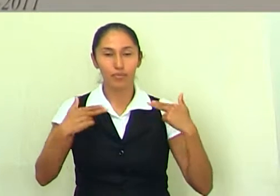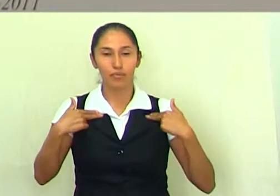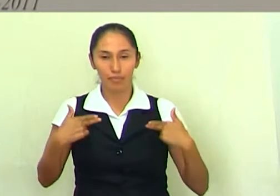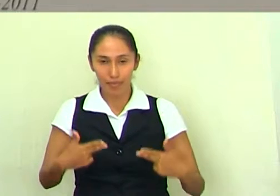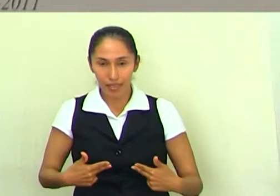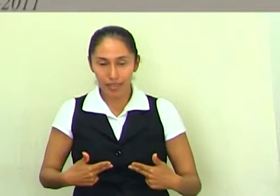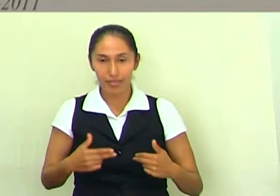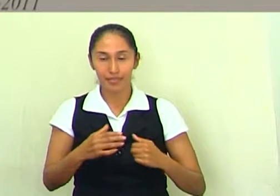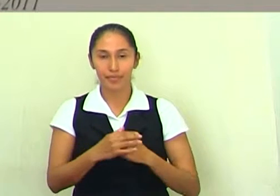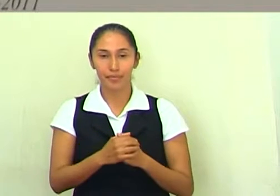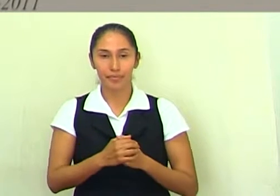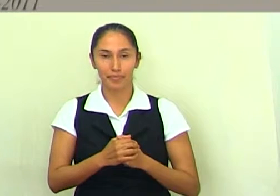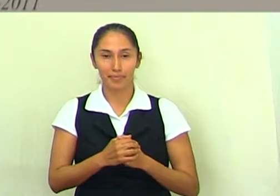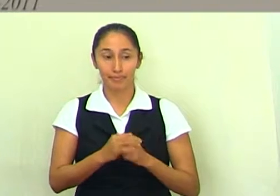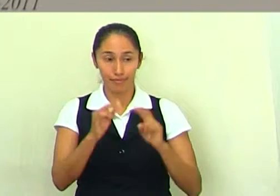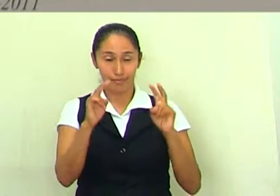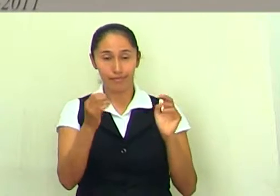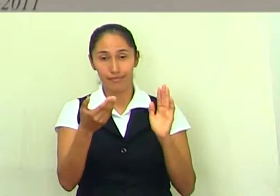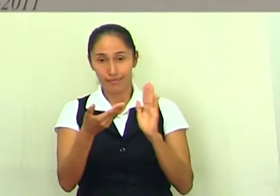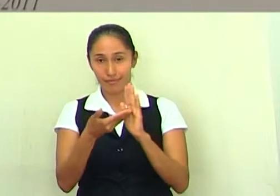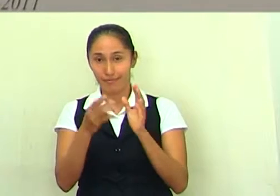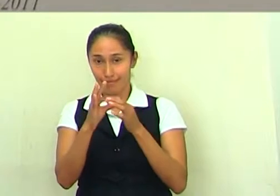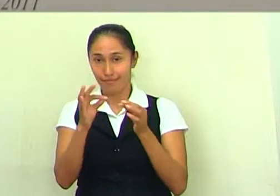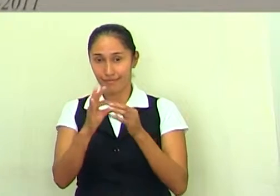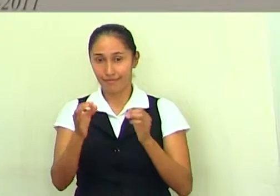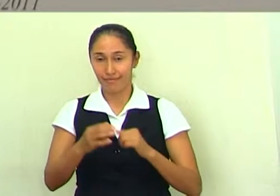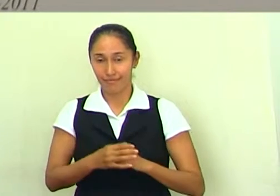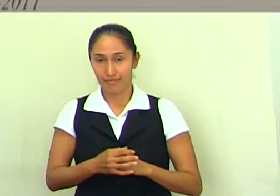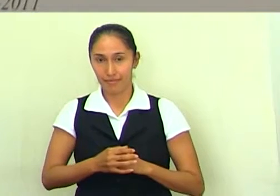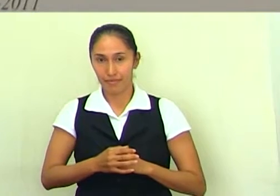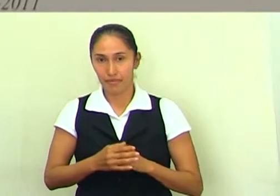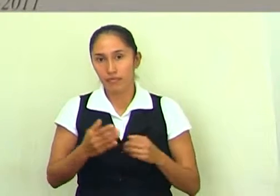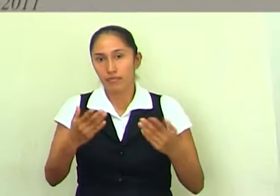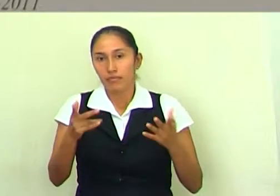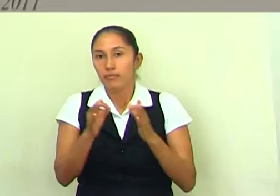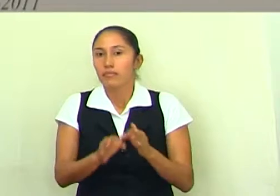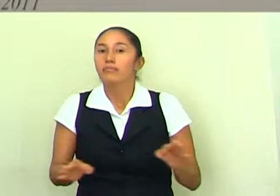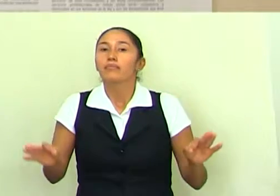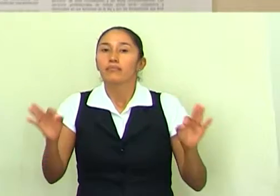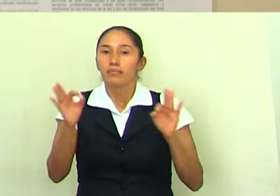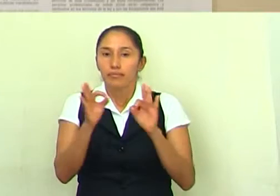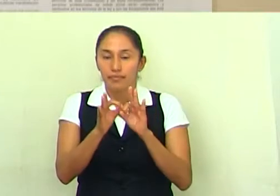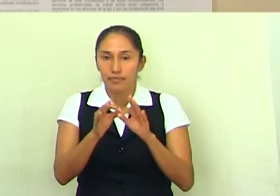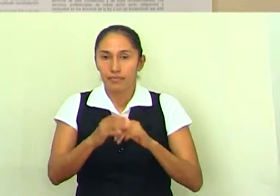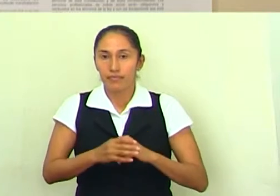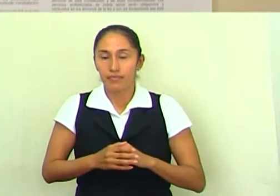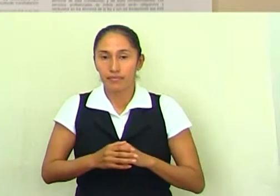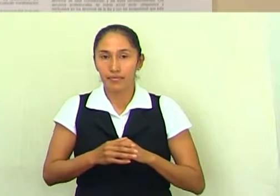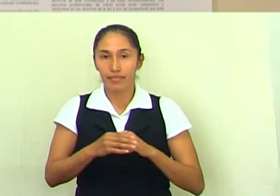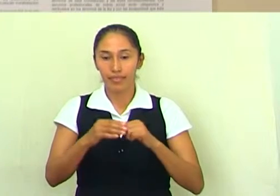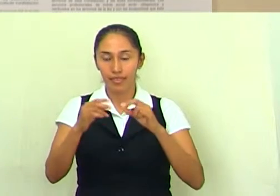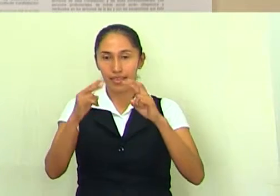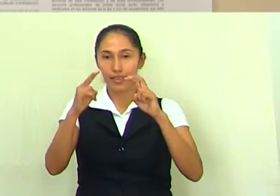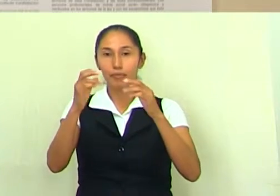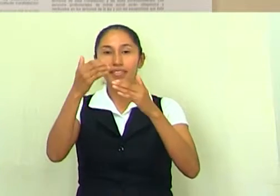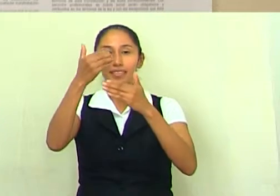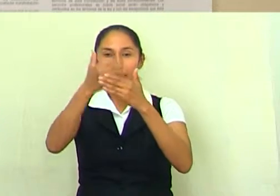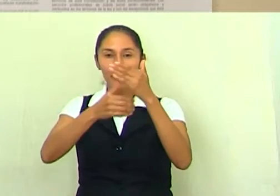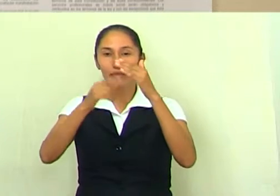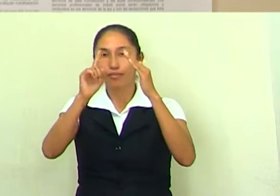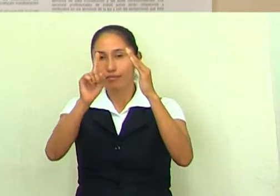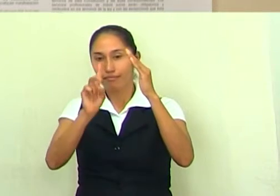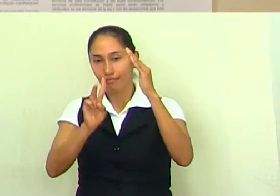de ahí la importancia de empezar a revisar sus artículos. Eso es muy importante,